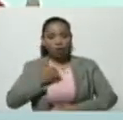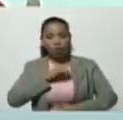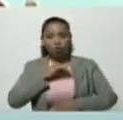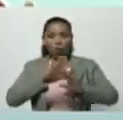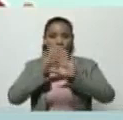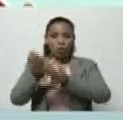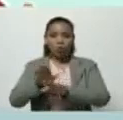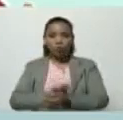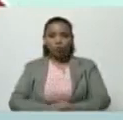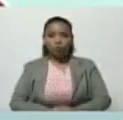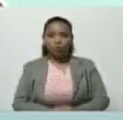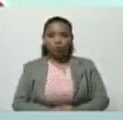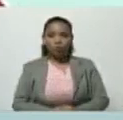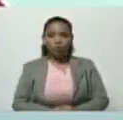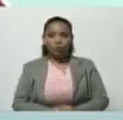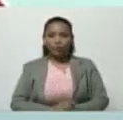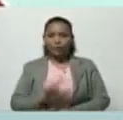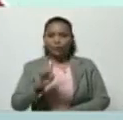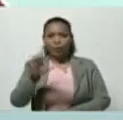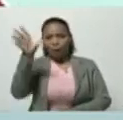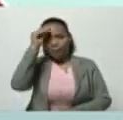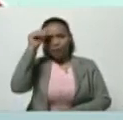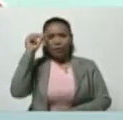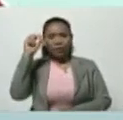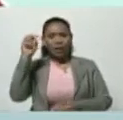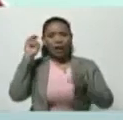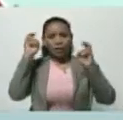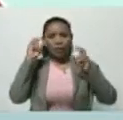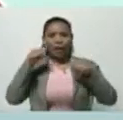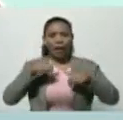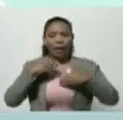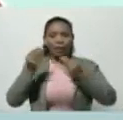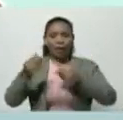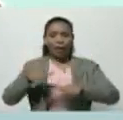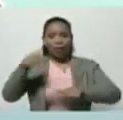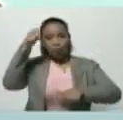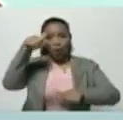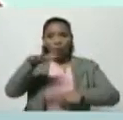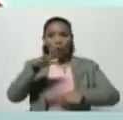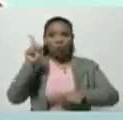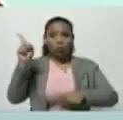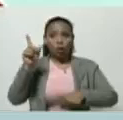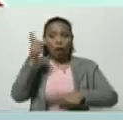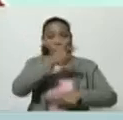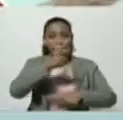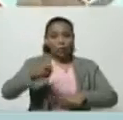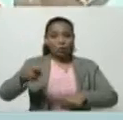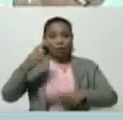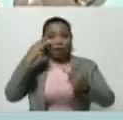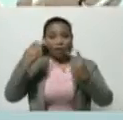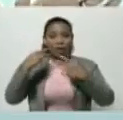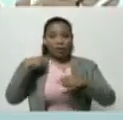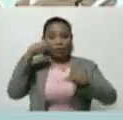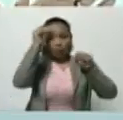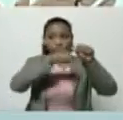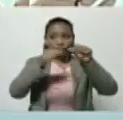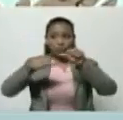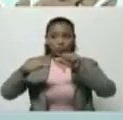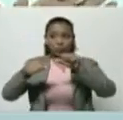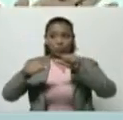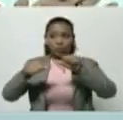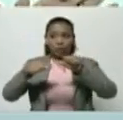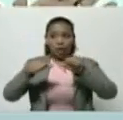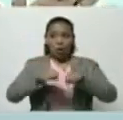apoyaremos. No aprenden de las lecciones que le da este pueblo. Por eso tú ves que los encuestadores salen ahorita otra vez, los